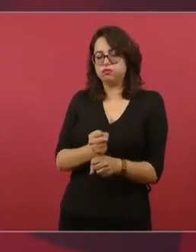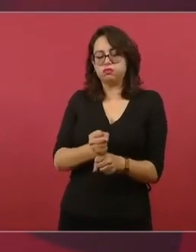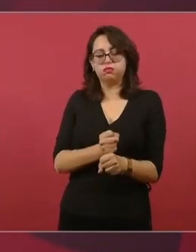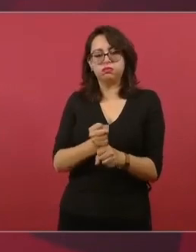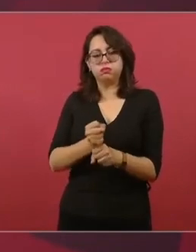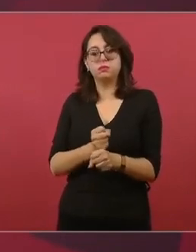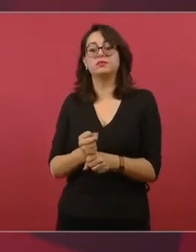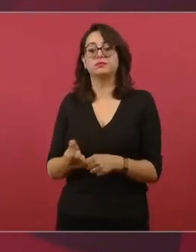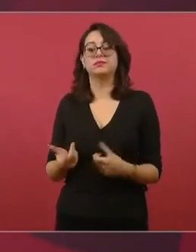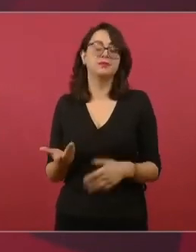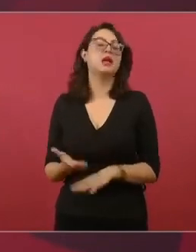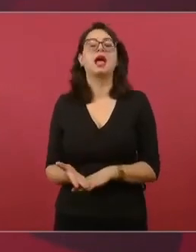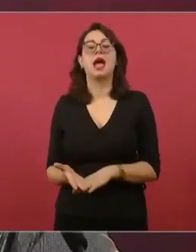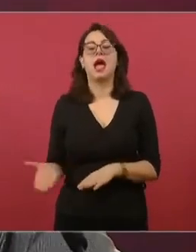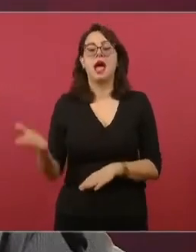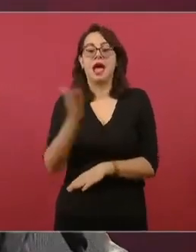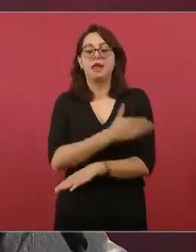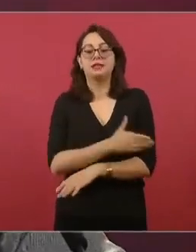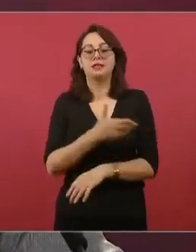porque Huerta había estado